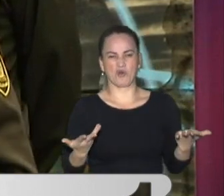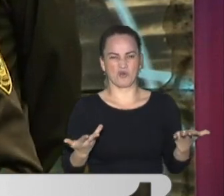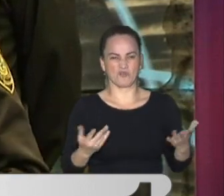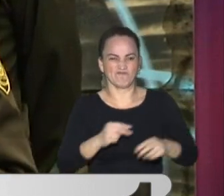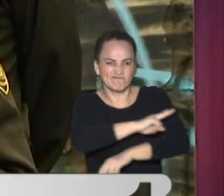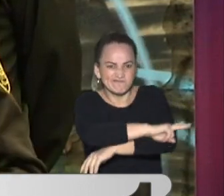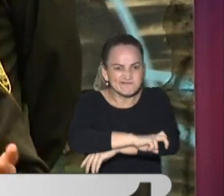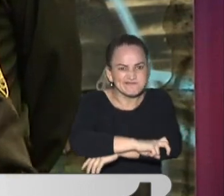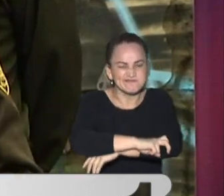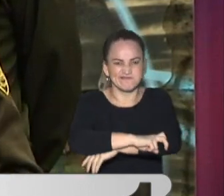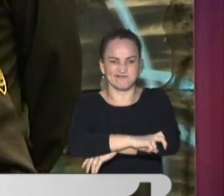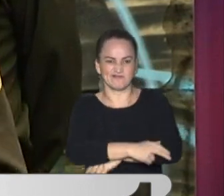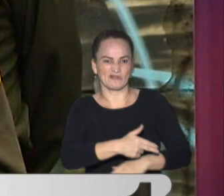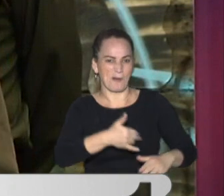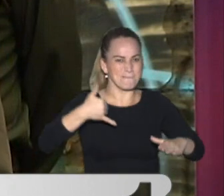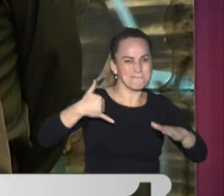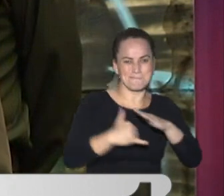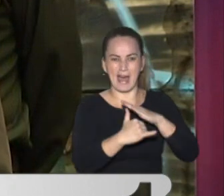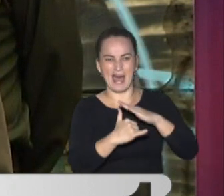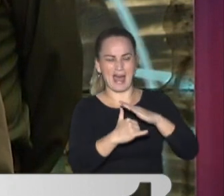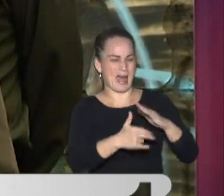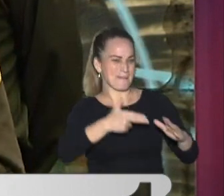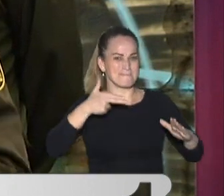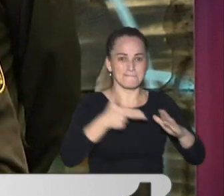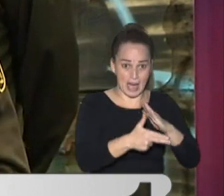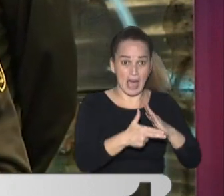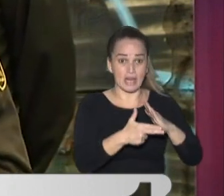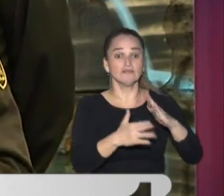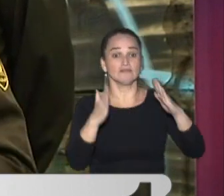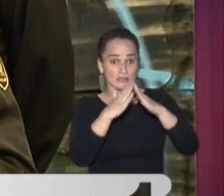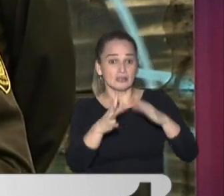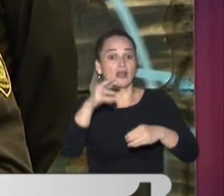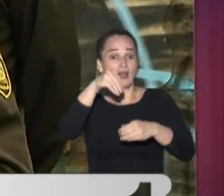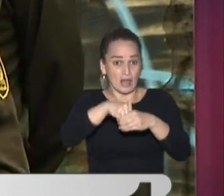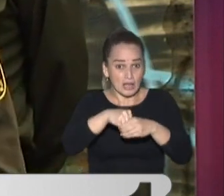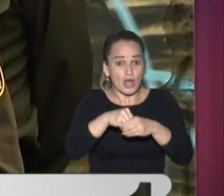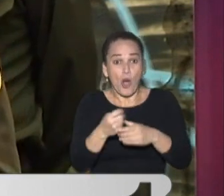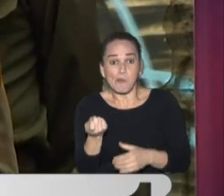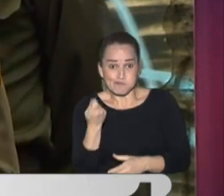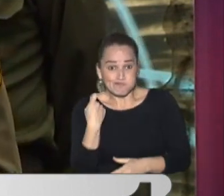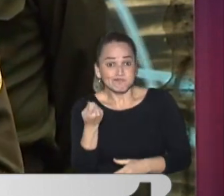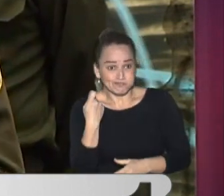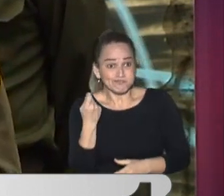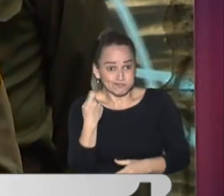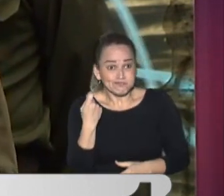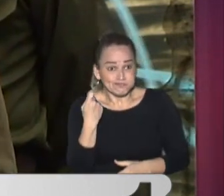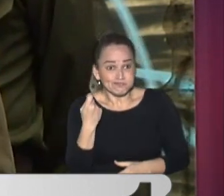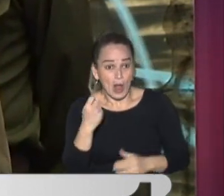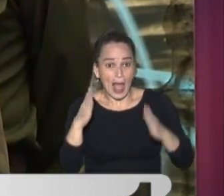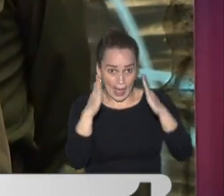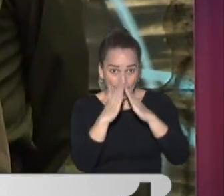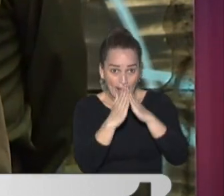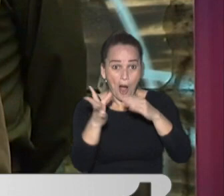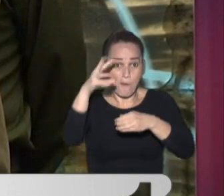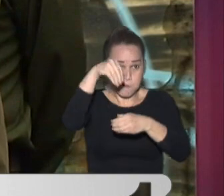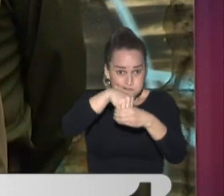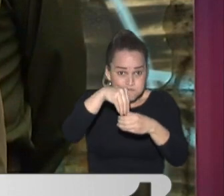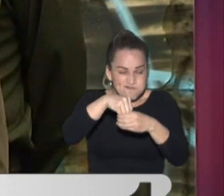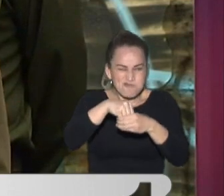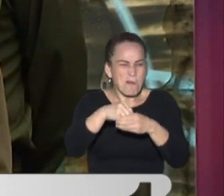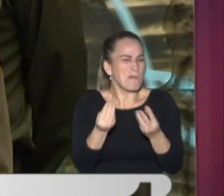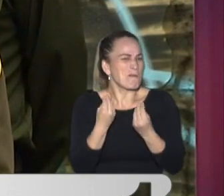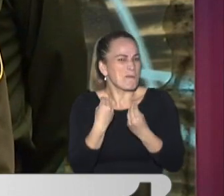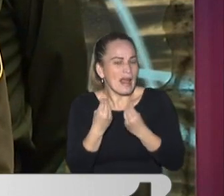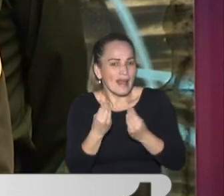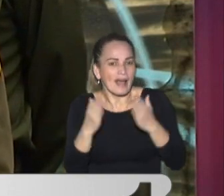muy seguramente delitos violentos en ella. Y dos, y muy recientemente, estaba siendo utilizada